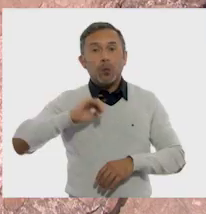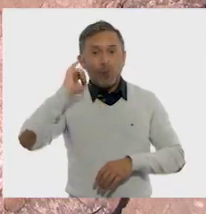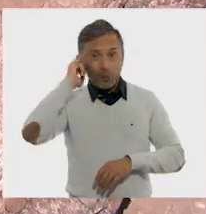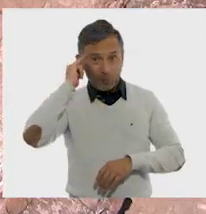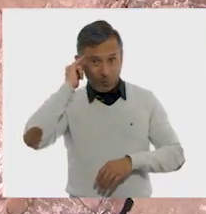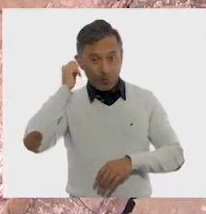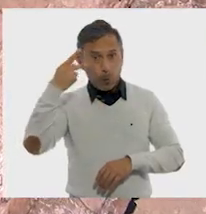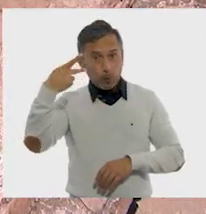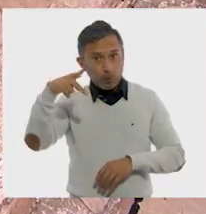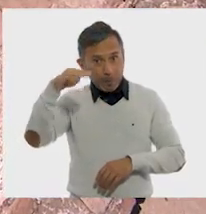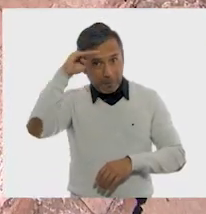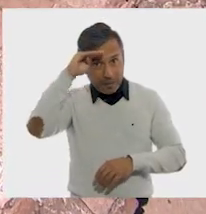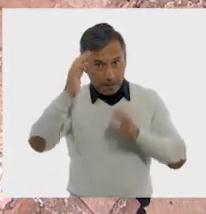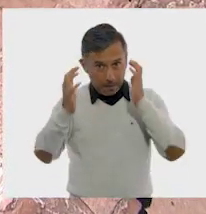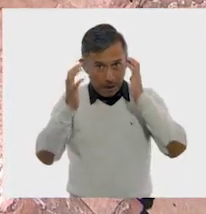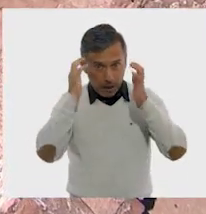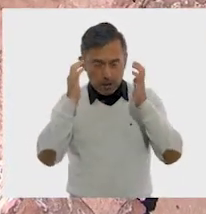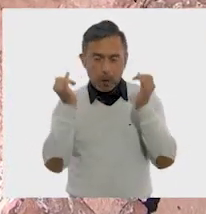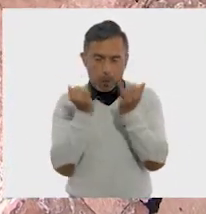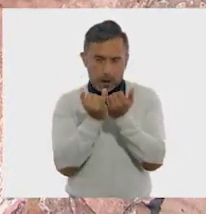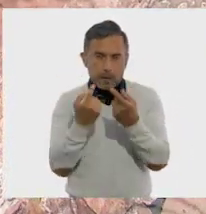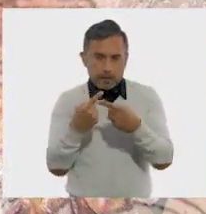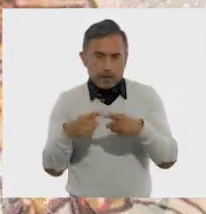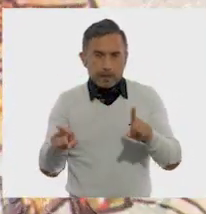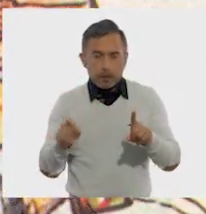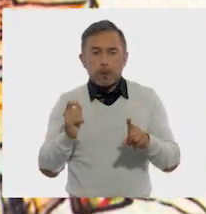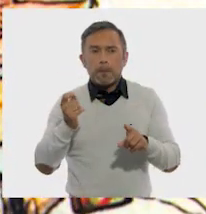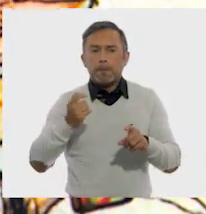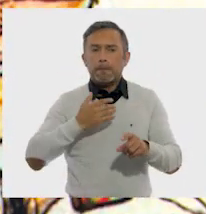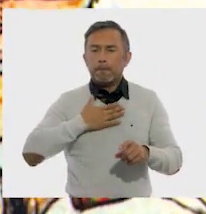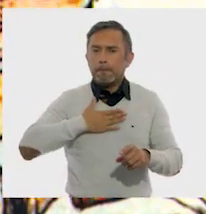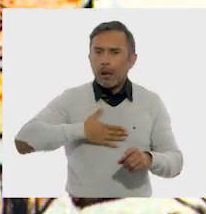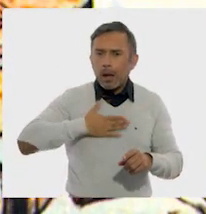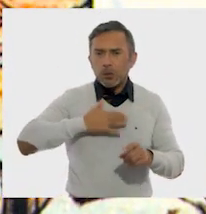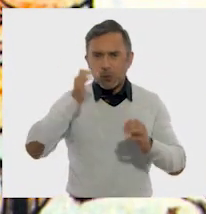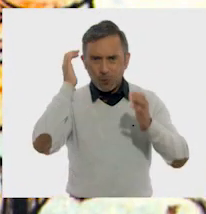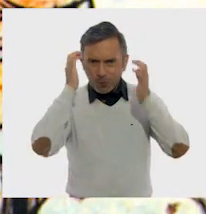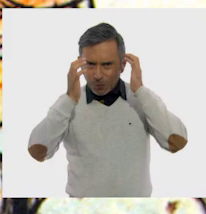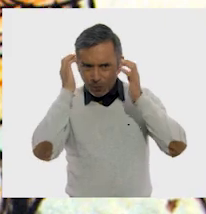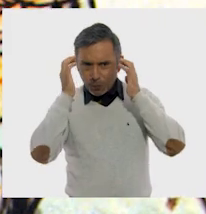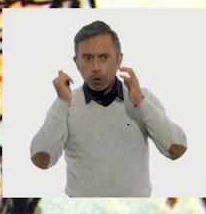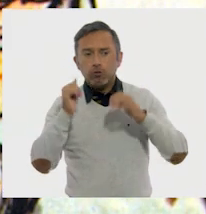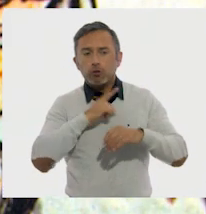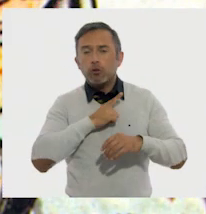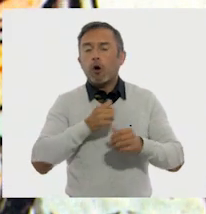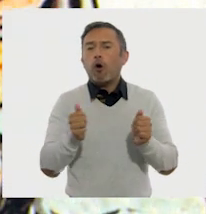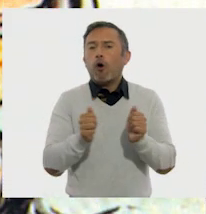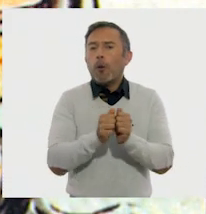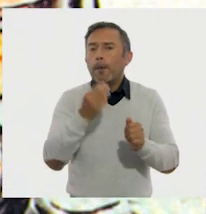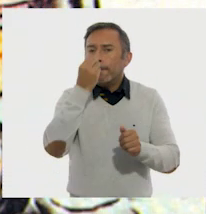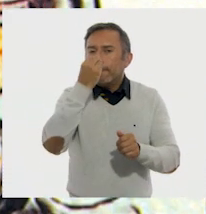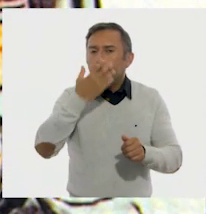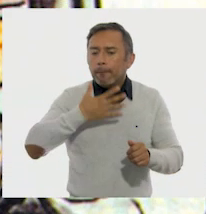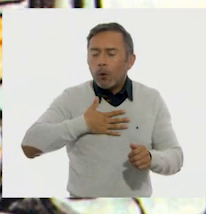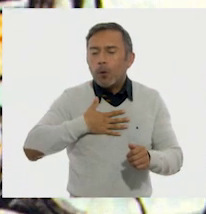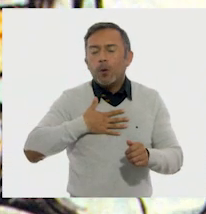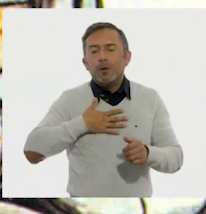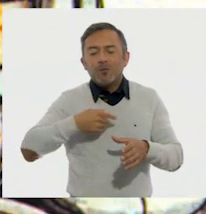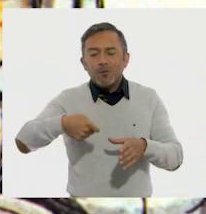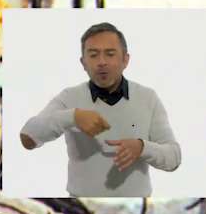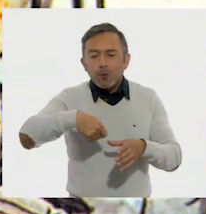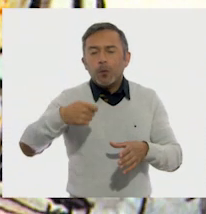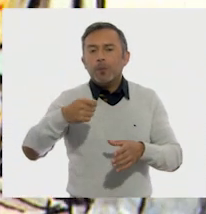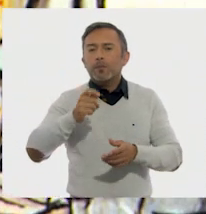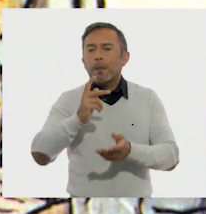baño. Ellos van, se bañan, se limpian, pero no solo se limpian en cuanto al agua, usan hierbas aromáticas, usan olores,